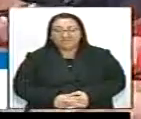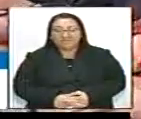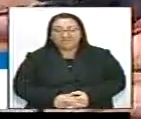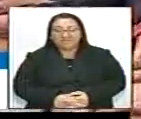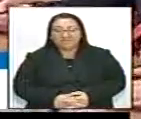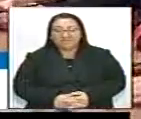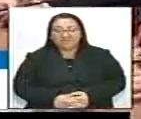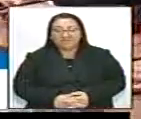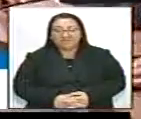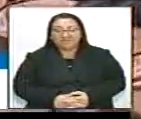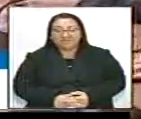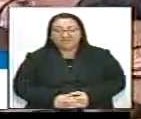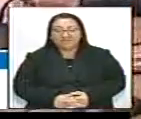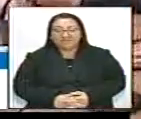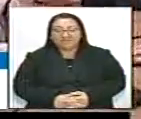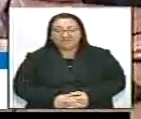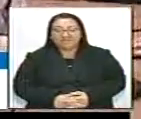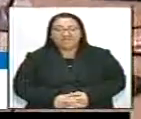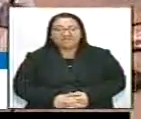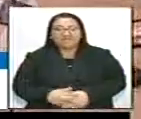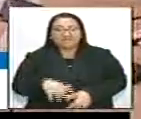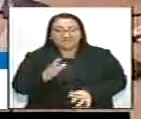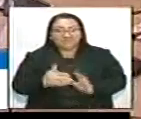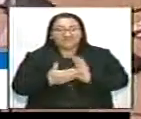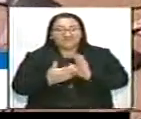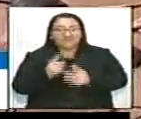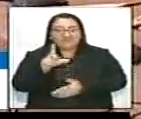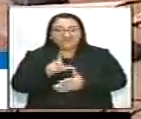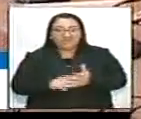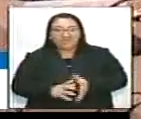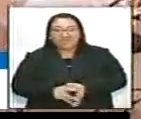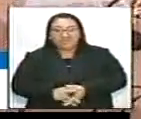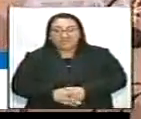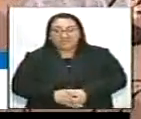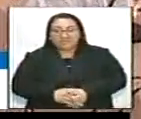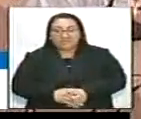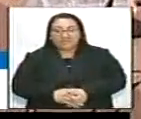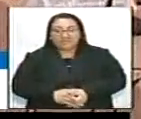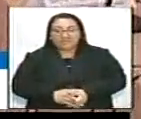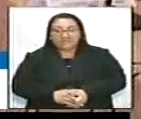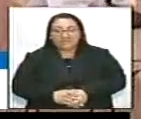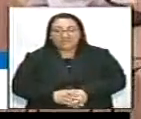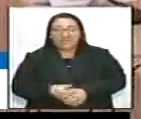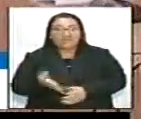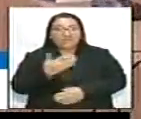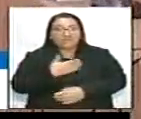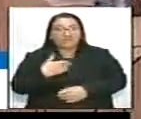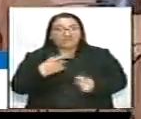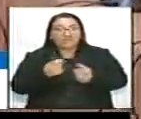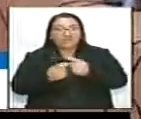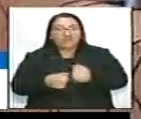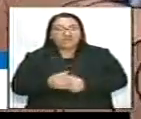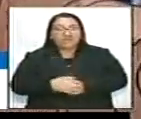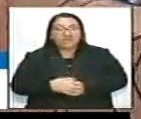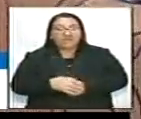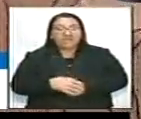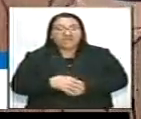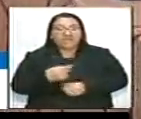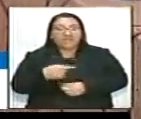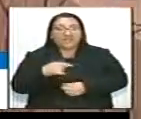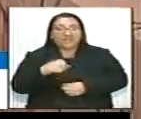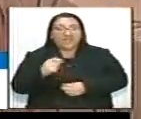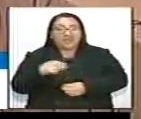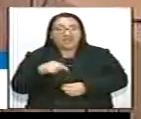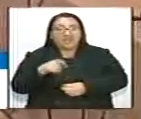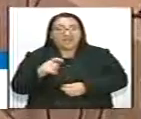Bien, ha sido presentada la siguiente lista, considerando presidente al congresista señor Moisés